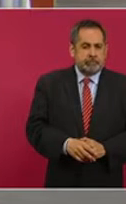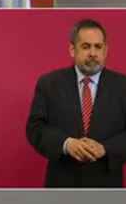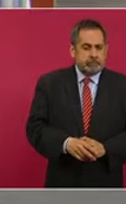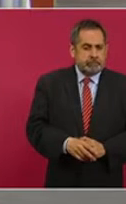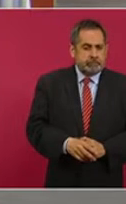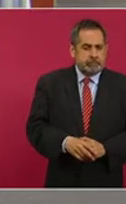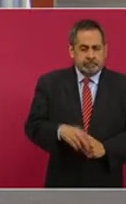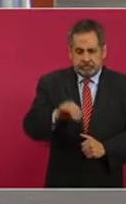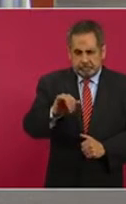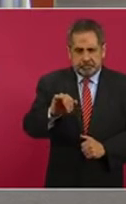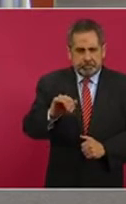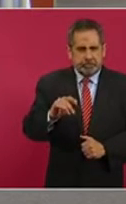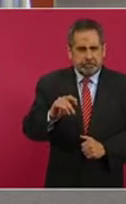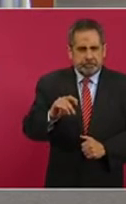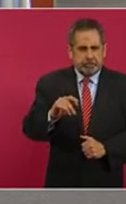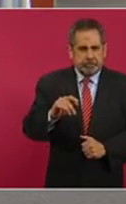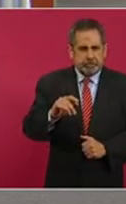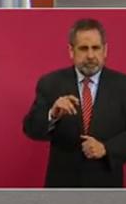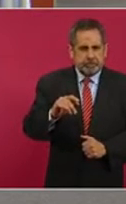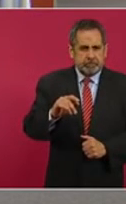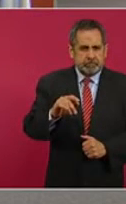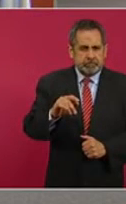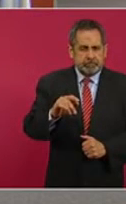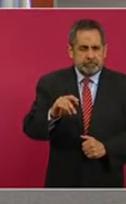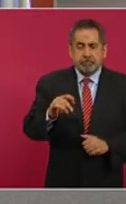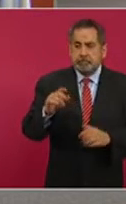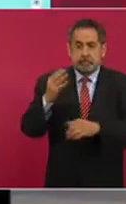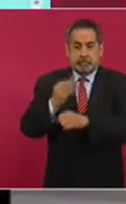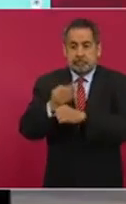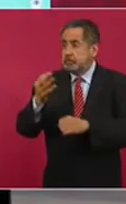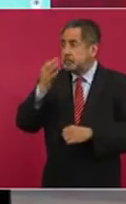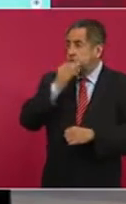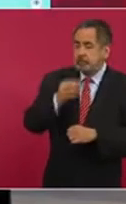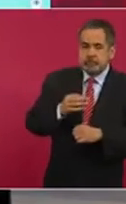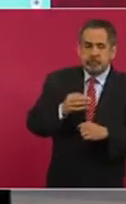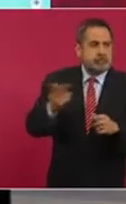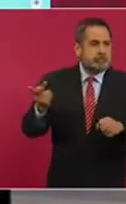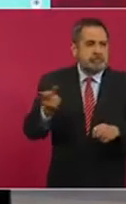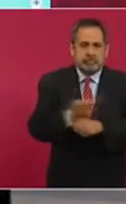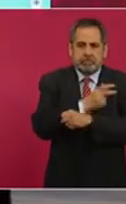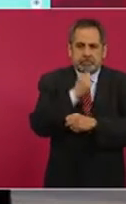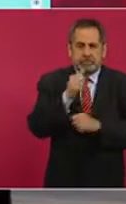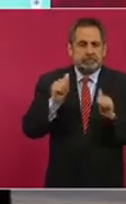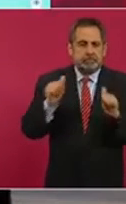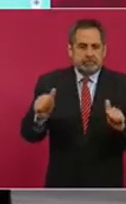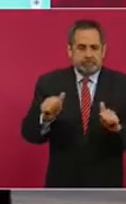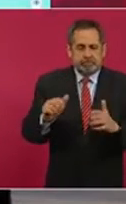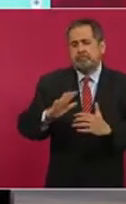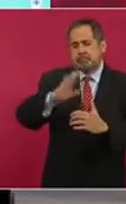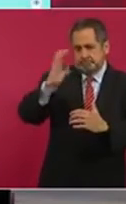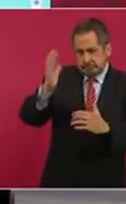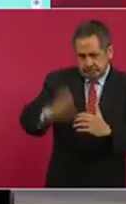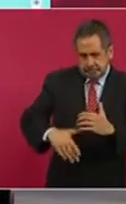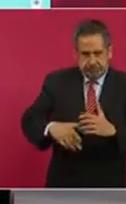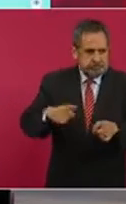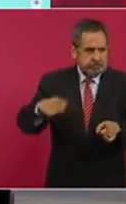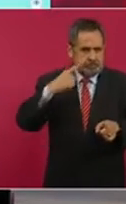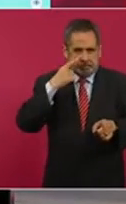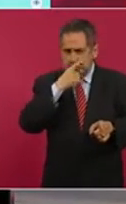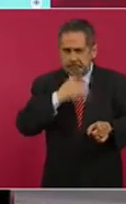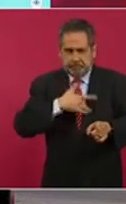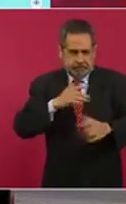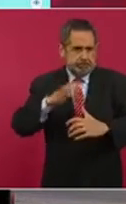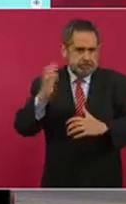sí, el corte es sin novedad hasta ahora. Si les parece, terminamos la